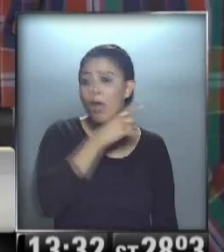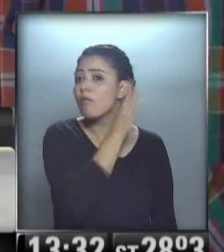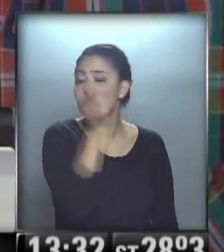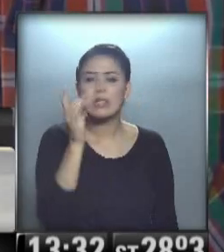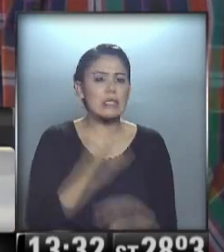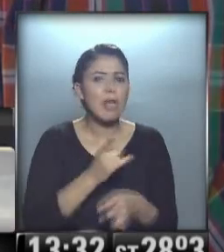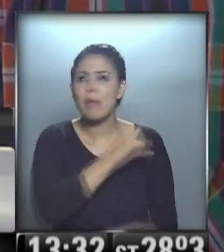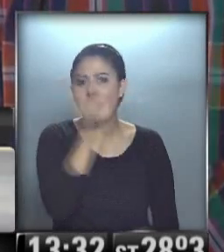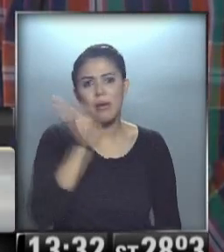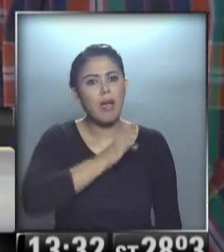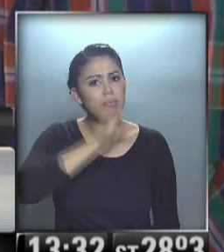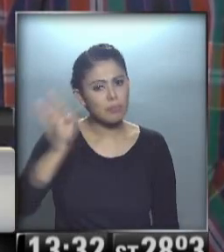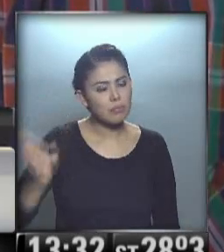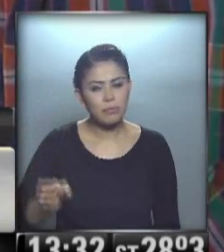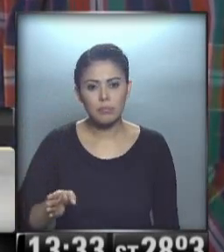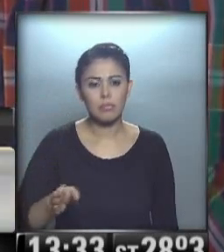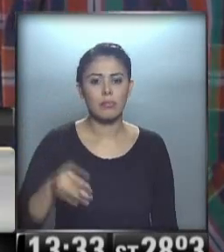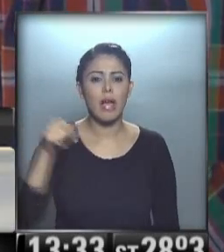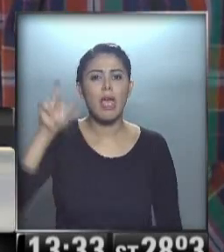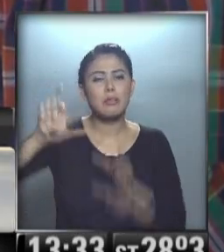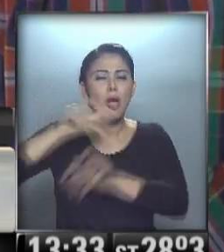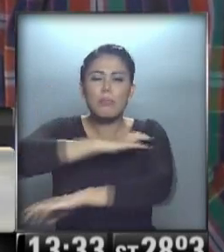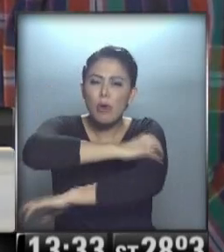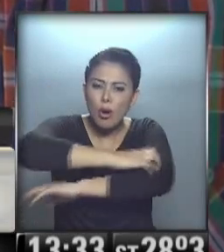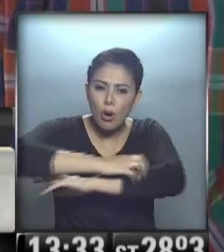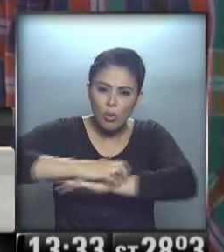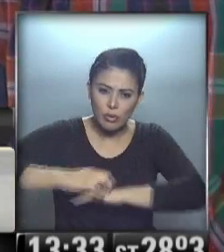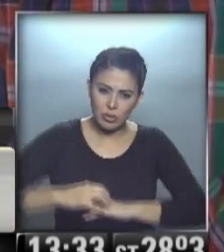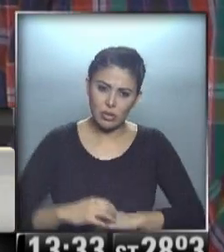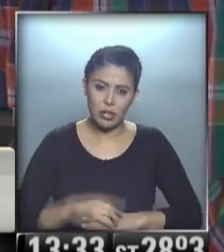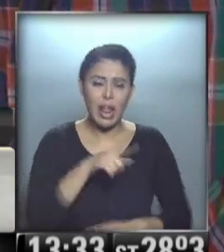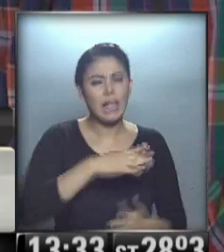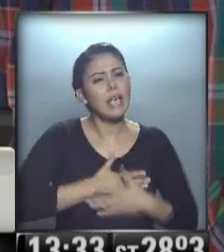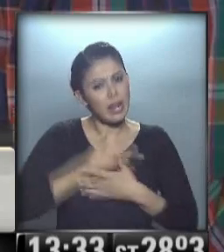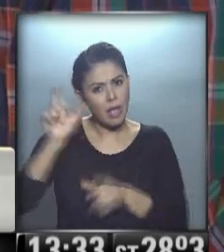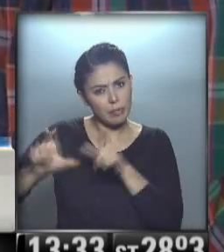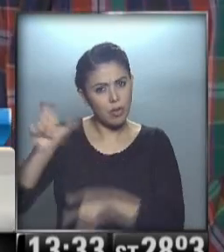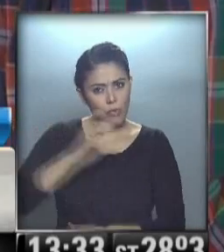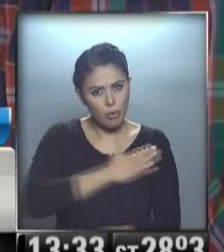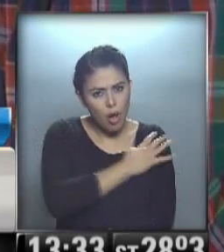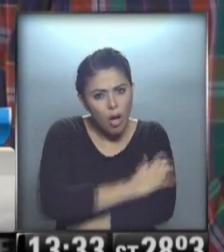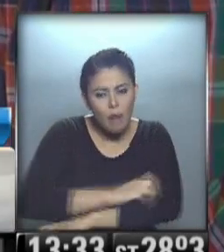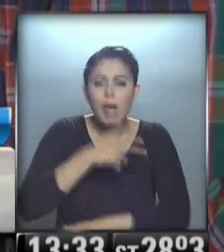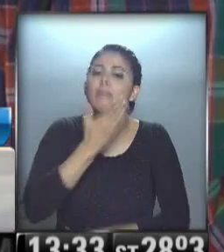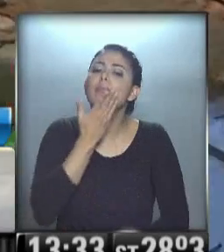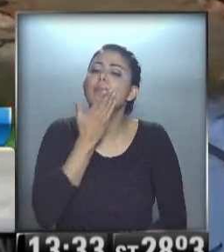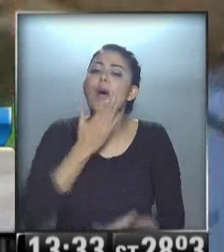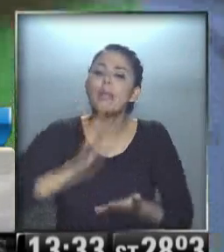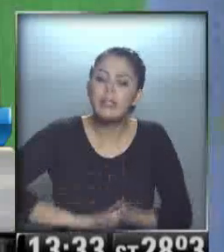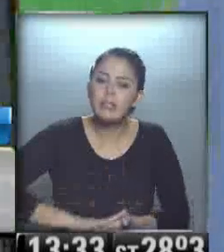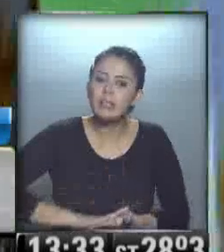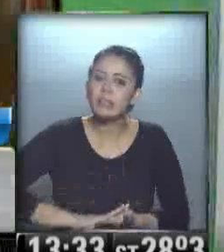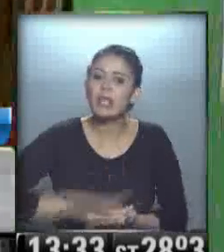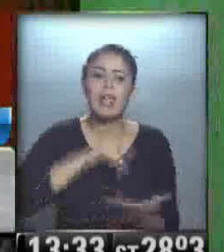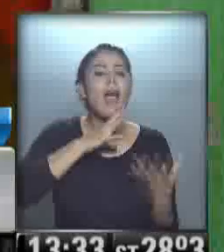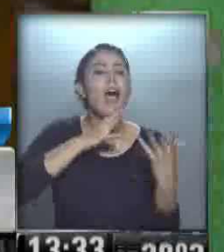mucho allá donde estaba la gente pobre. Quería mucho a los pobres y les prometió que los